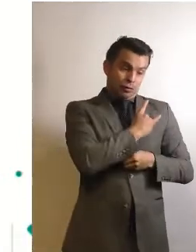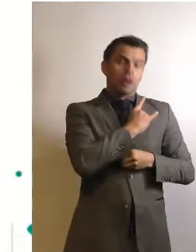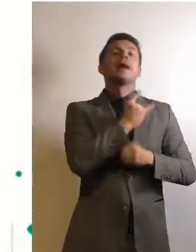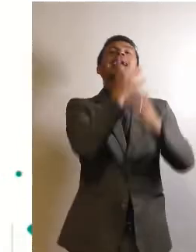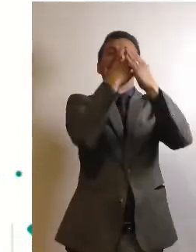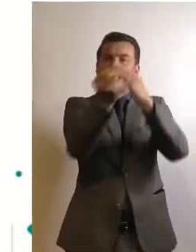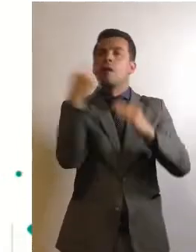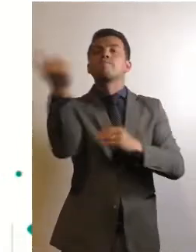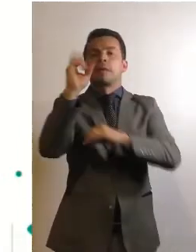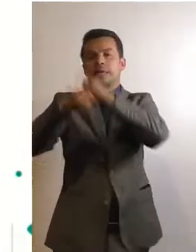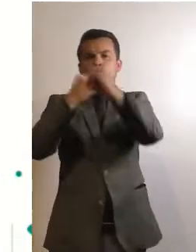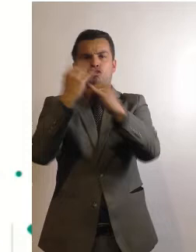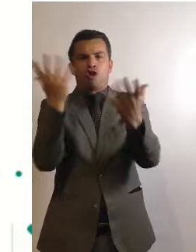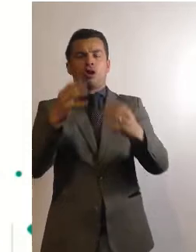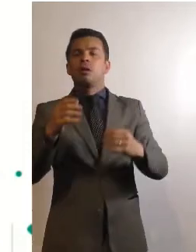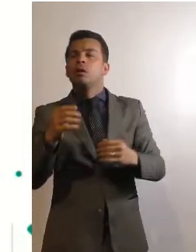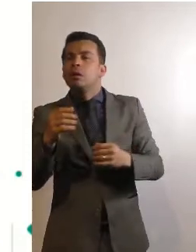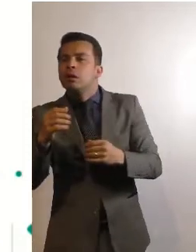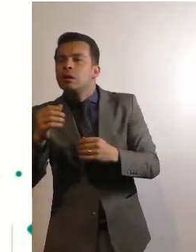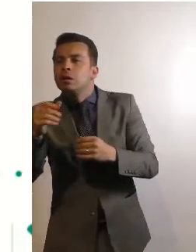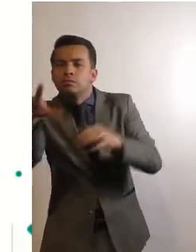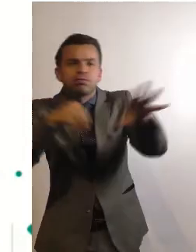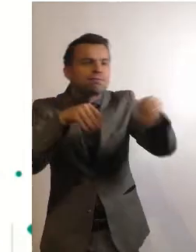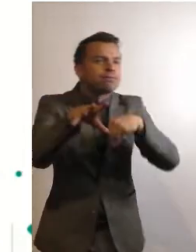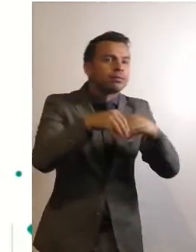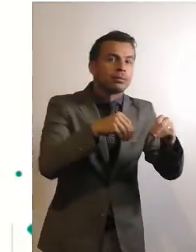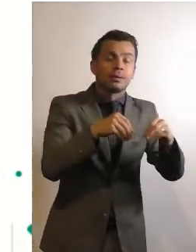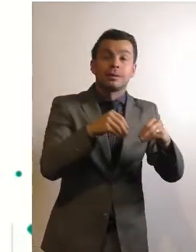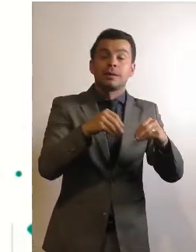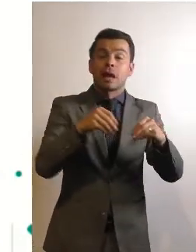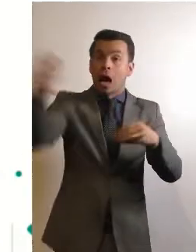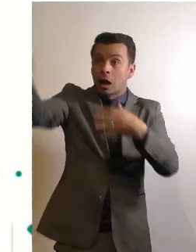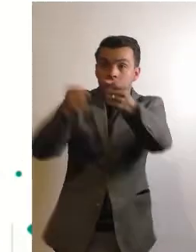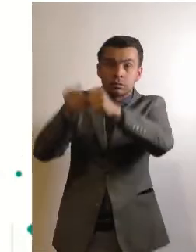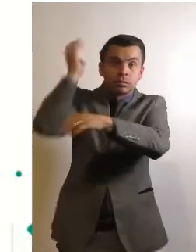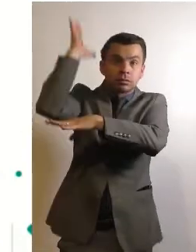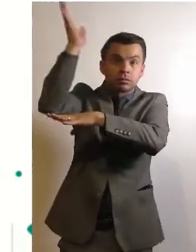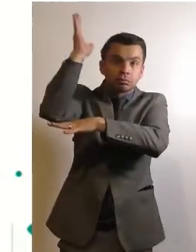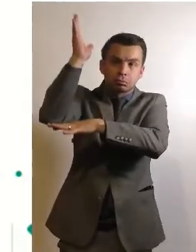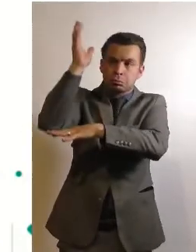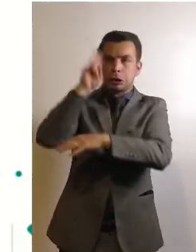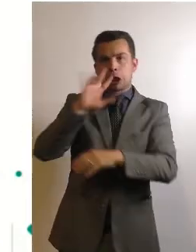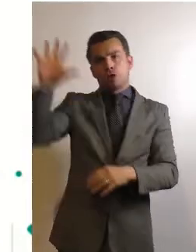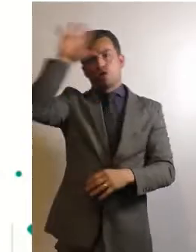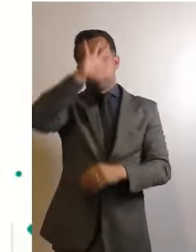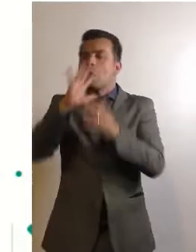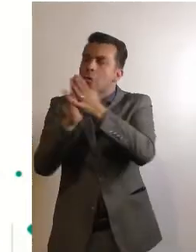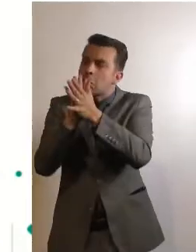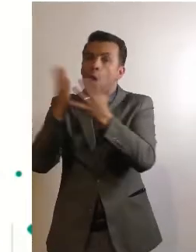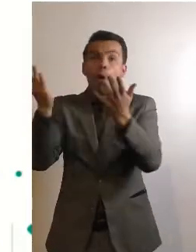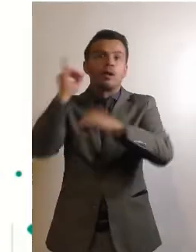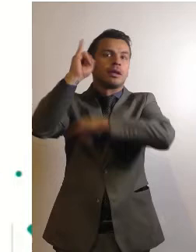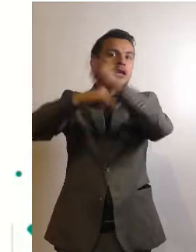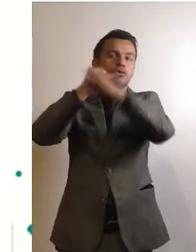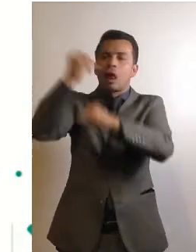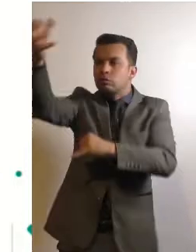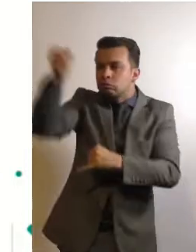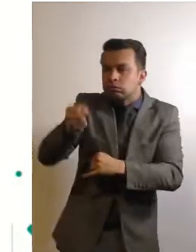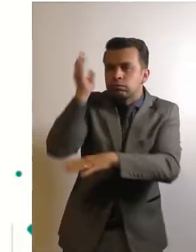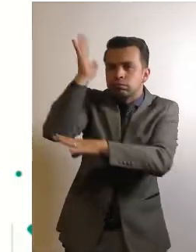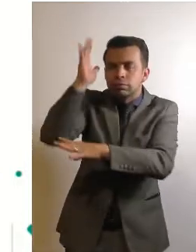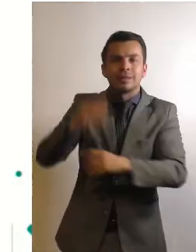de conferencistas nacionales e internacionales y múltiples